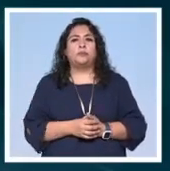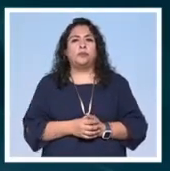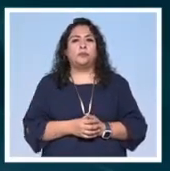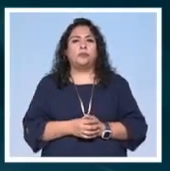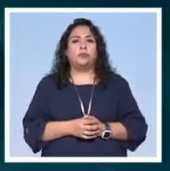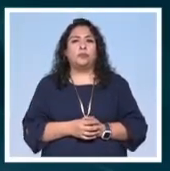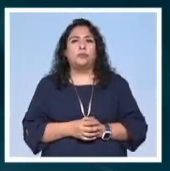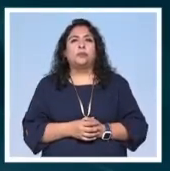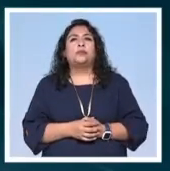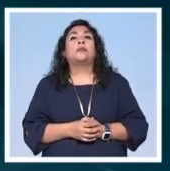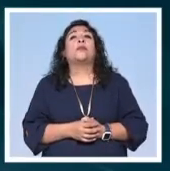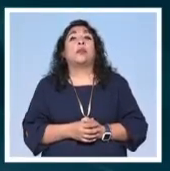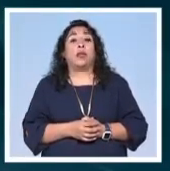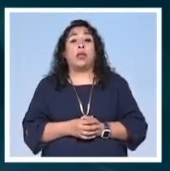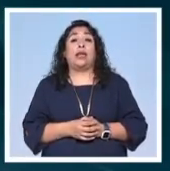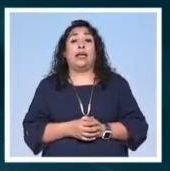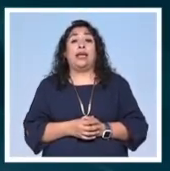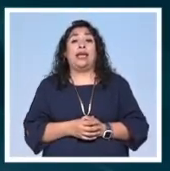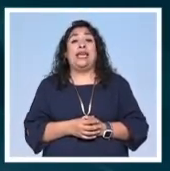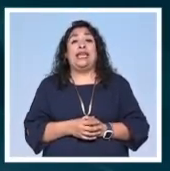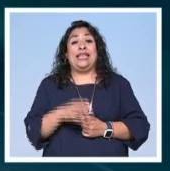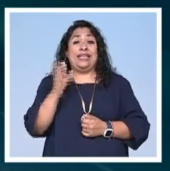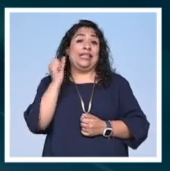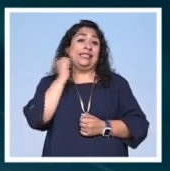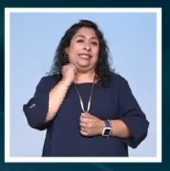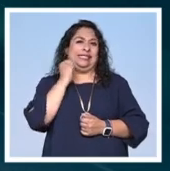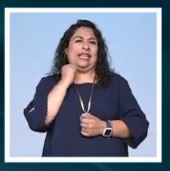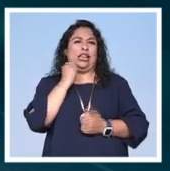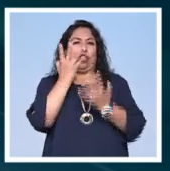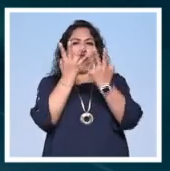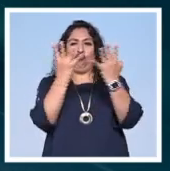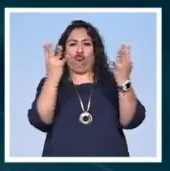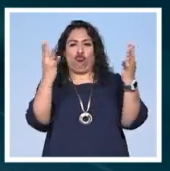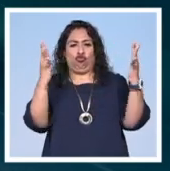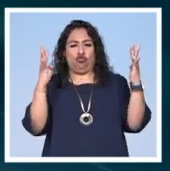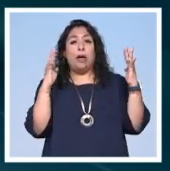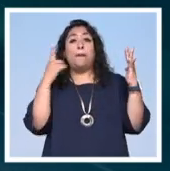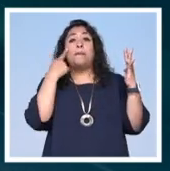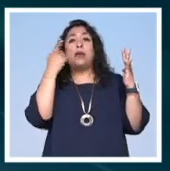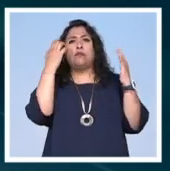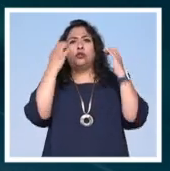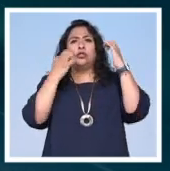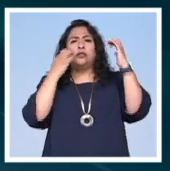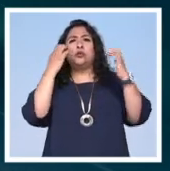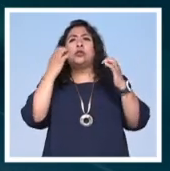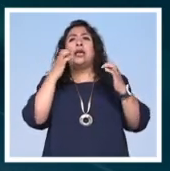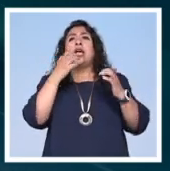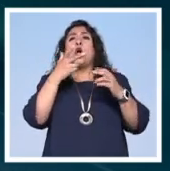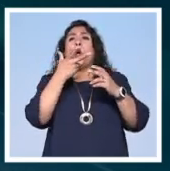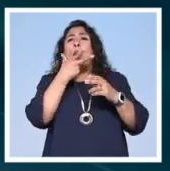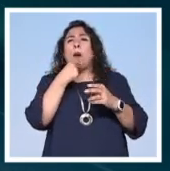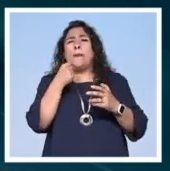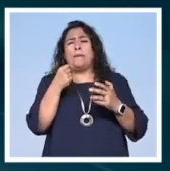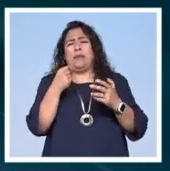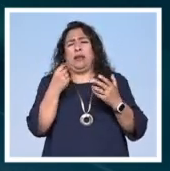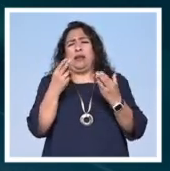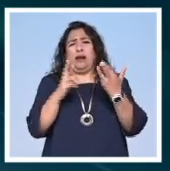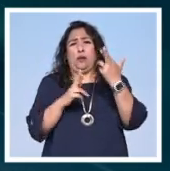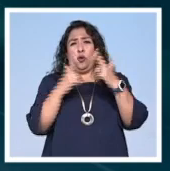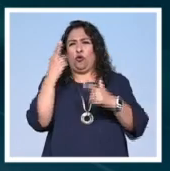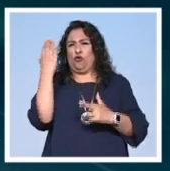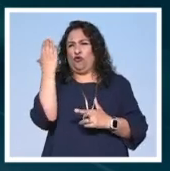Cortés Las rejas del senado sobre Paseo de la Reforma Presenta una exposición del revolucionario más fotogénico